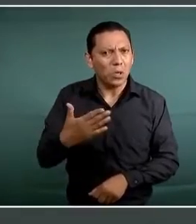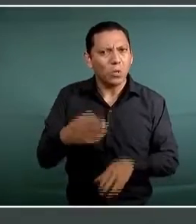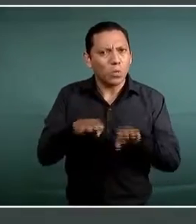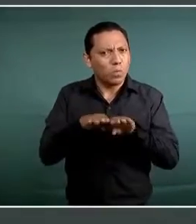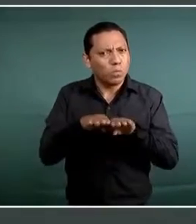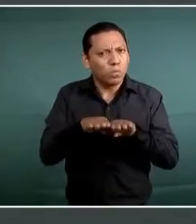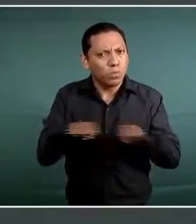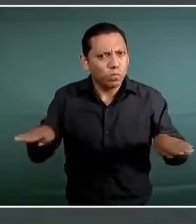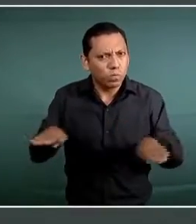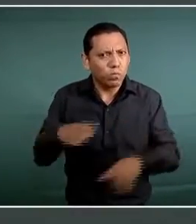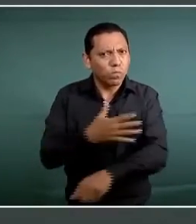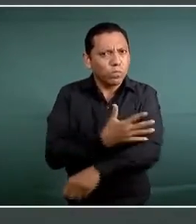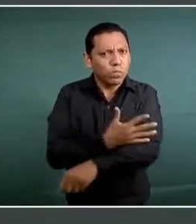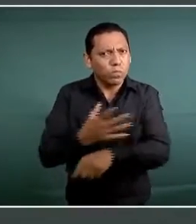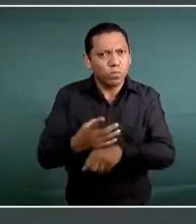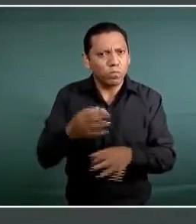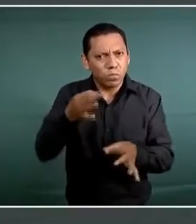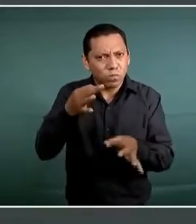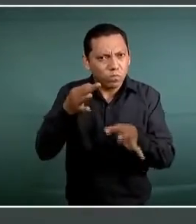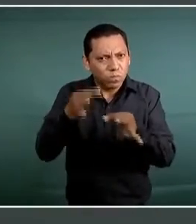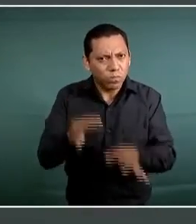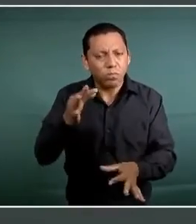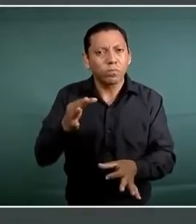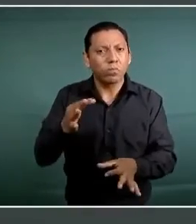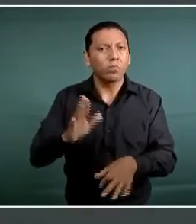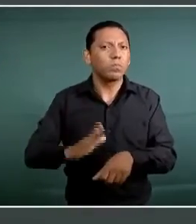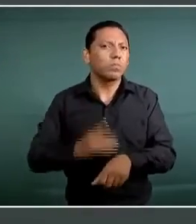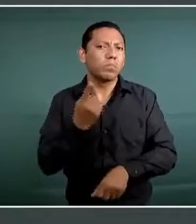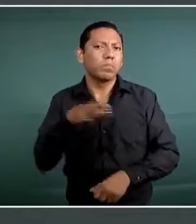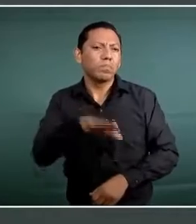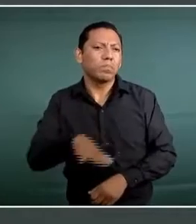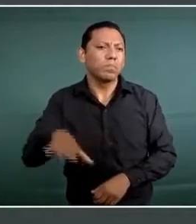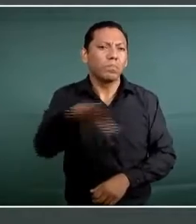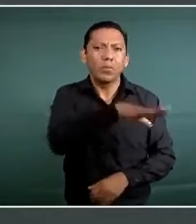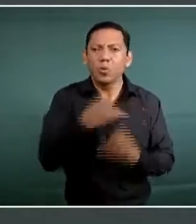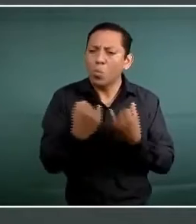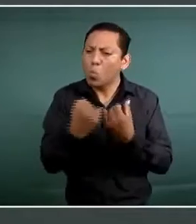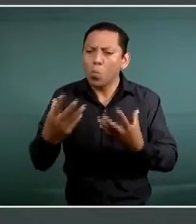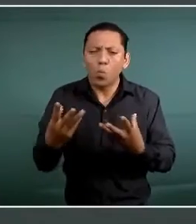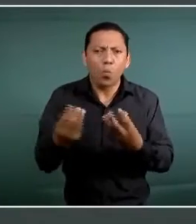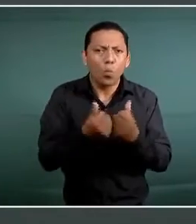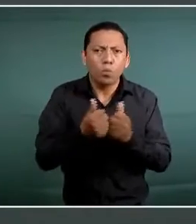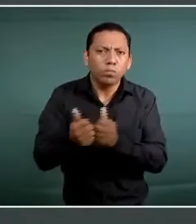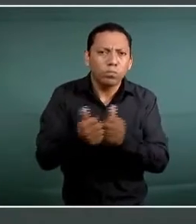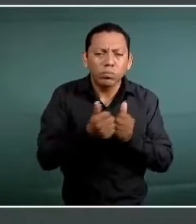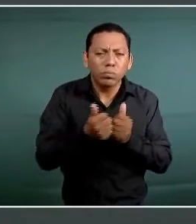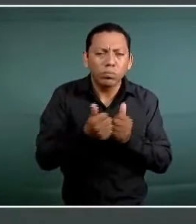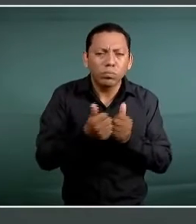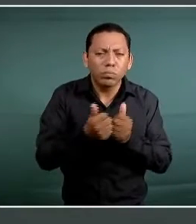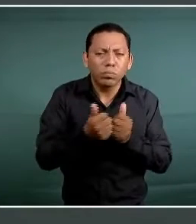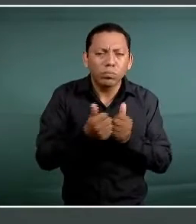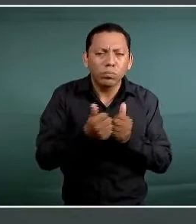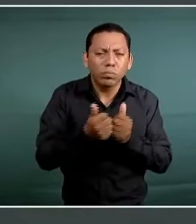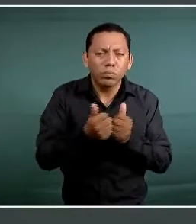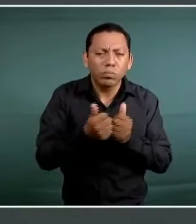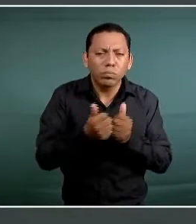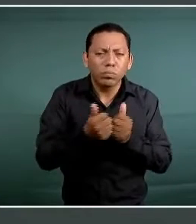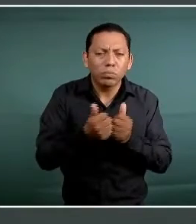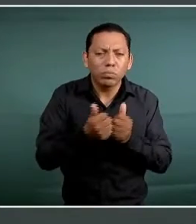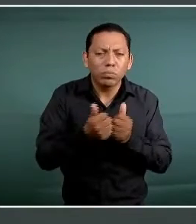la ciudadanía se ha sumado al apoyo para complementar estos alimentos.